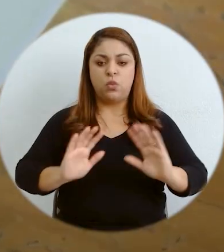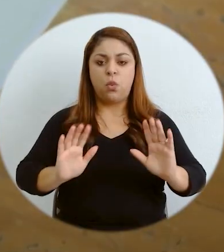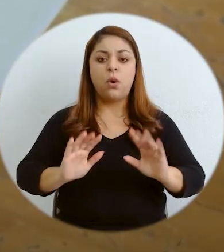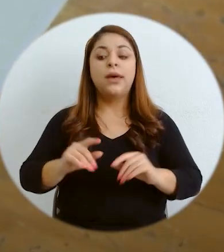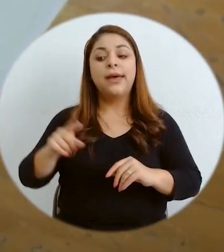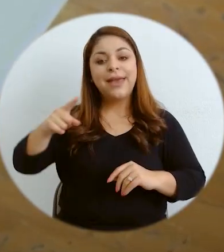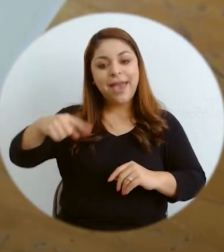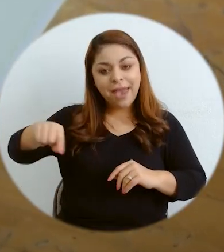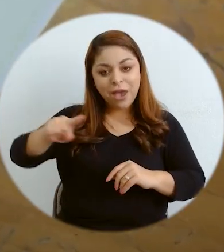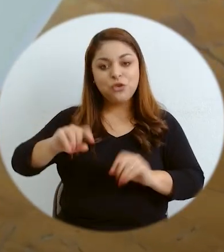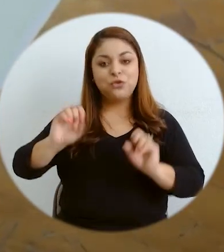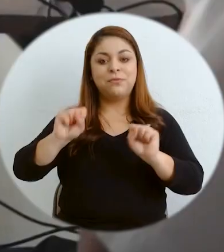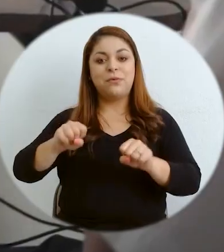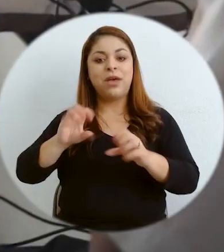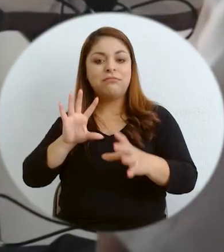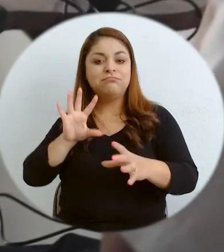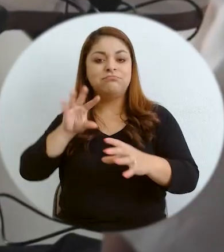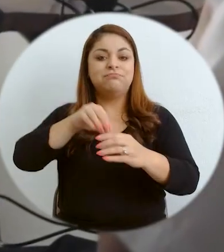sean parte de